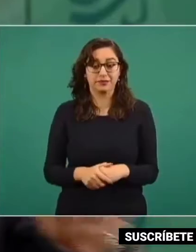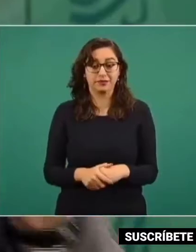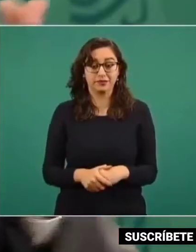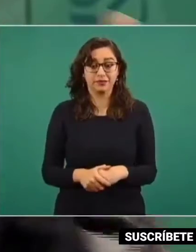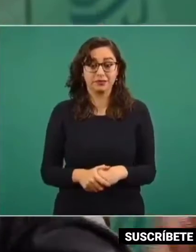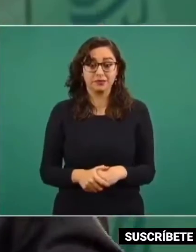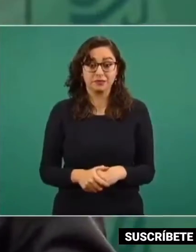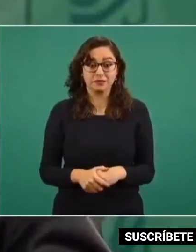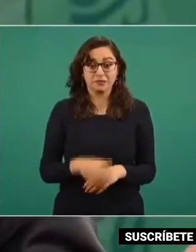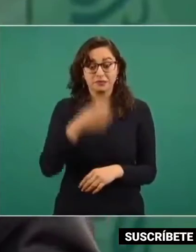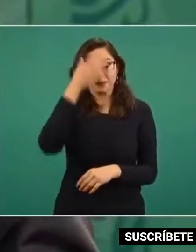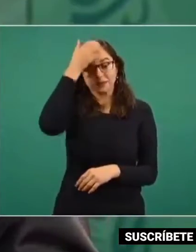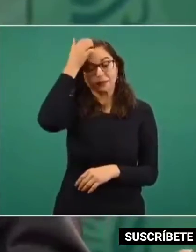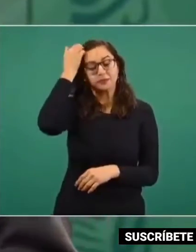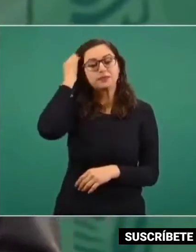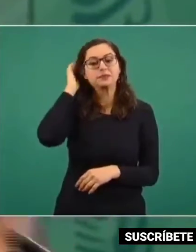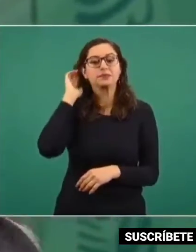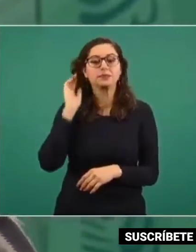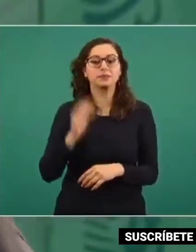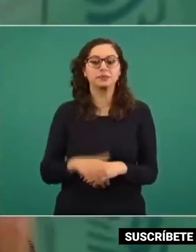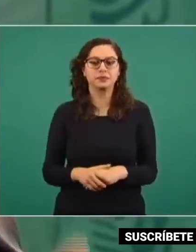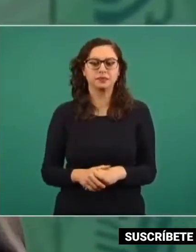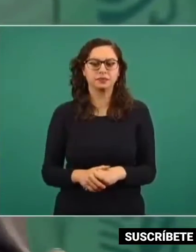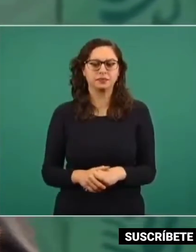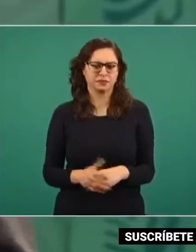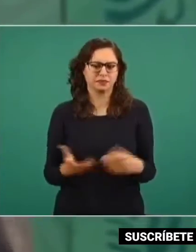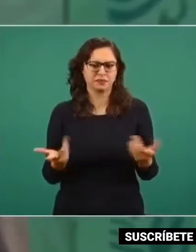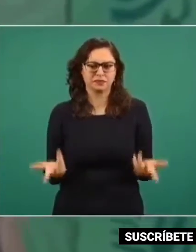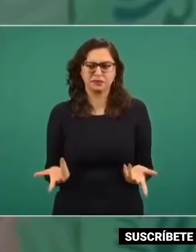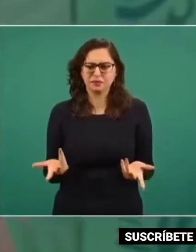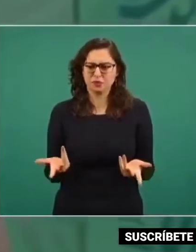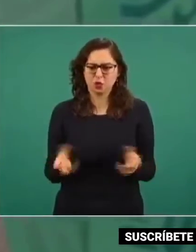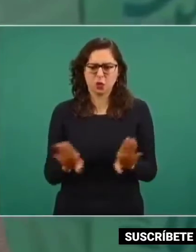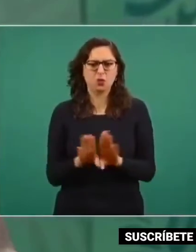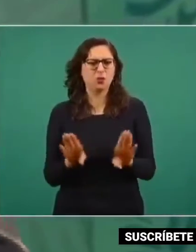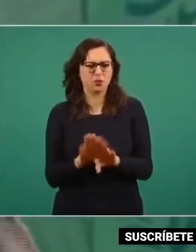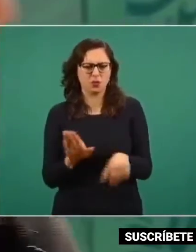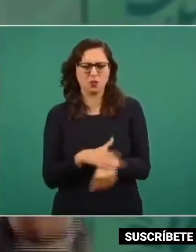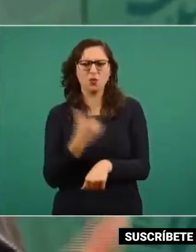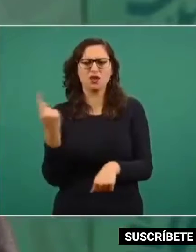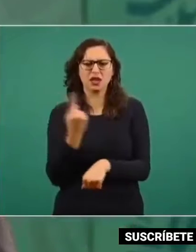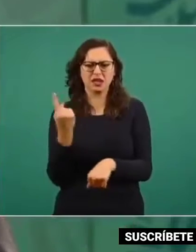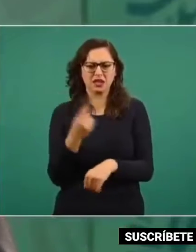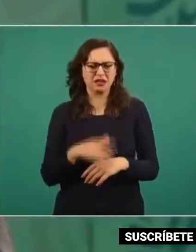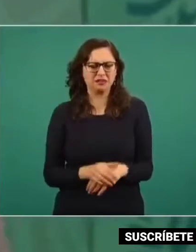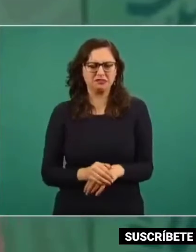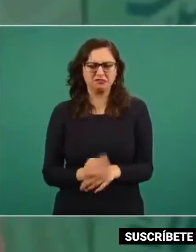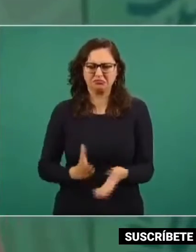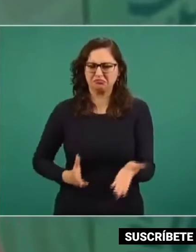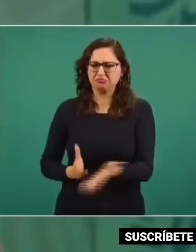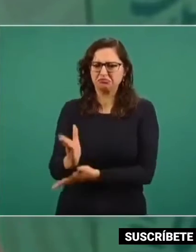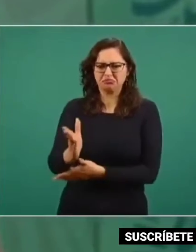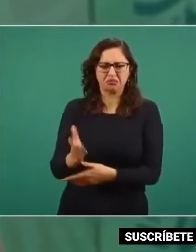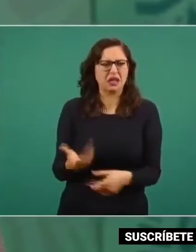eso, quién lo regula, quién lo controla, cuáles son las normas,